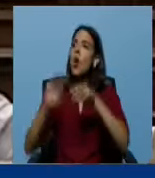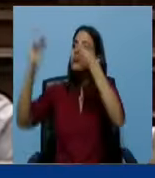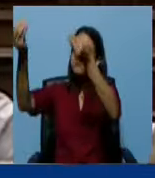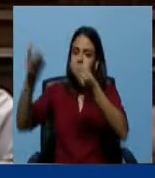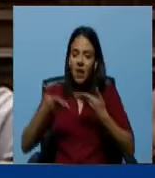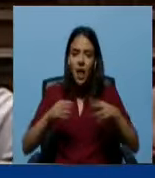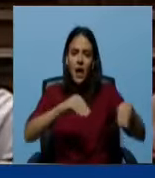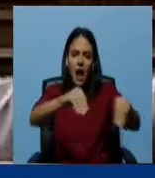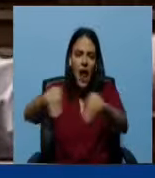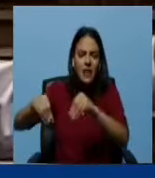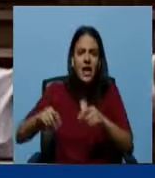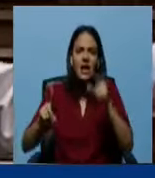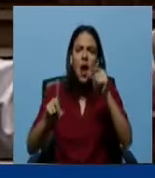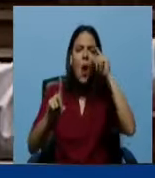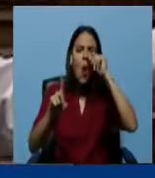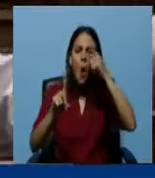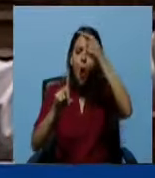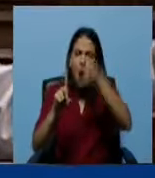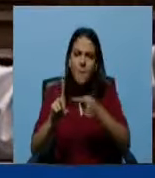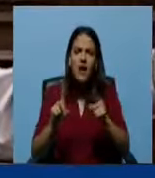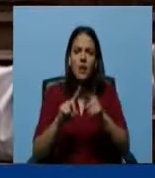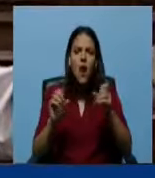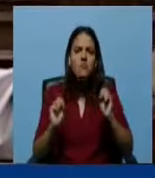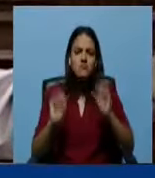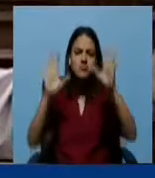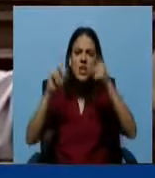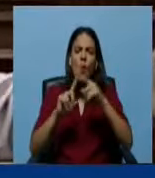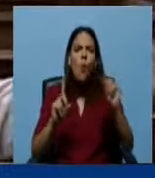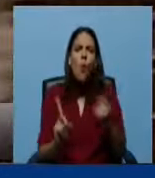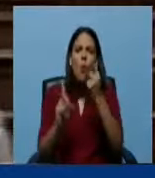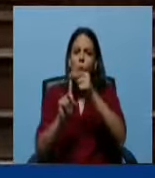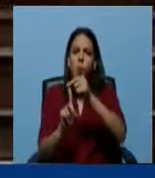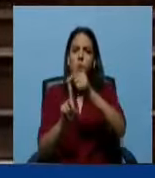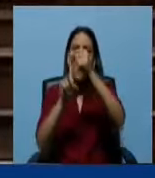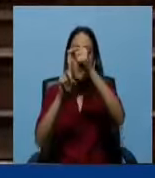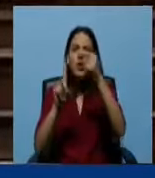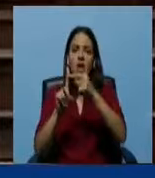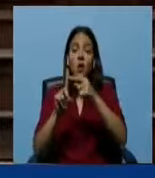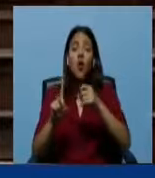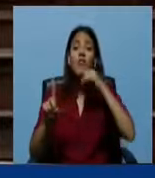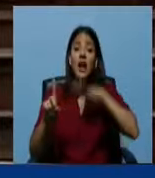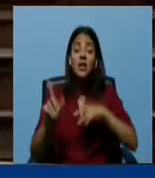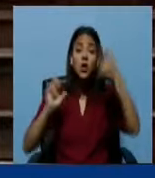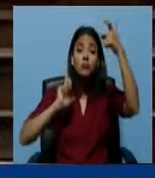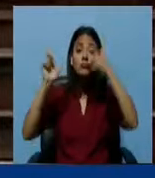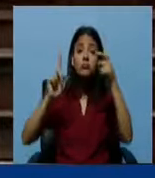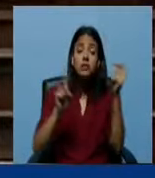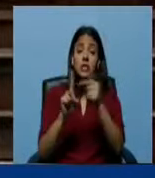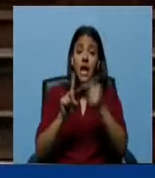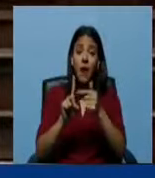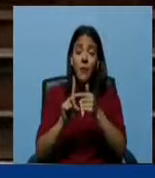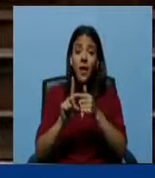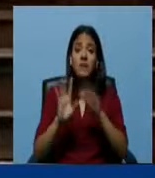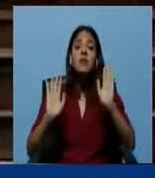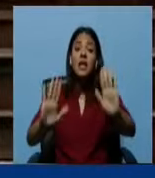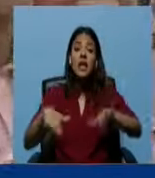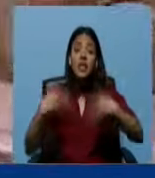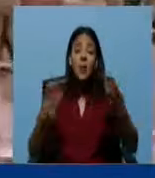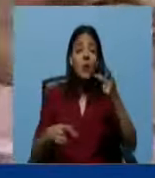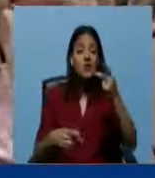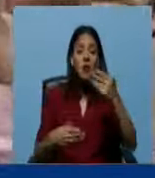tierra un hombre magnífico, único en la historia, a nuestro comandante Chávez. Y en segundo, siempre a